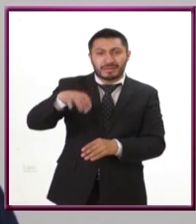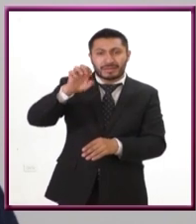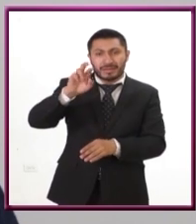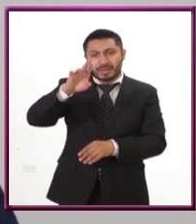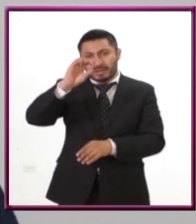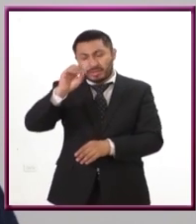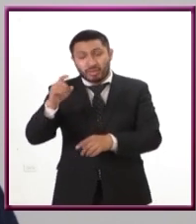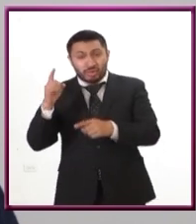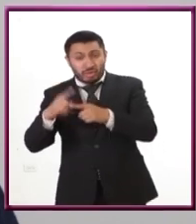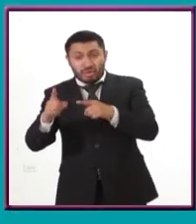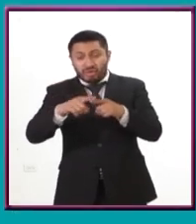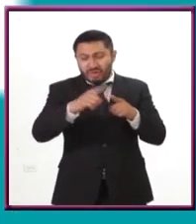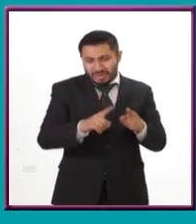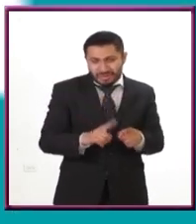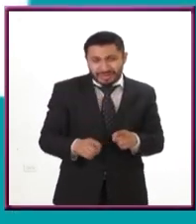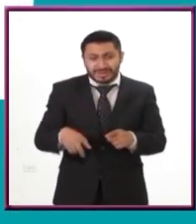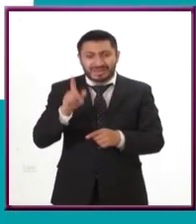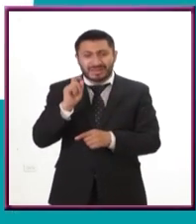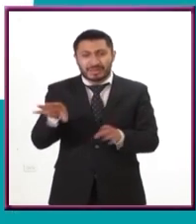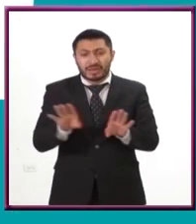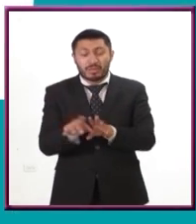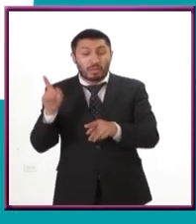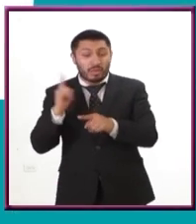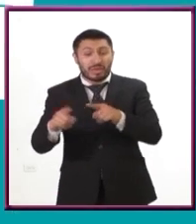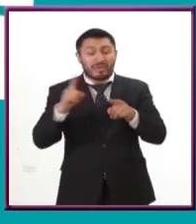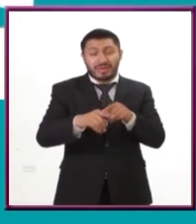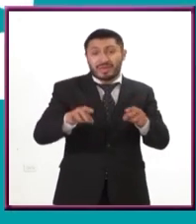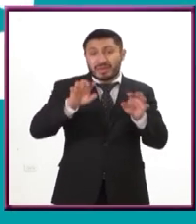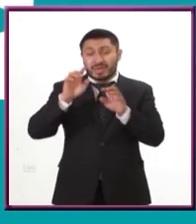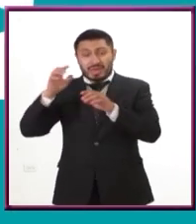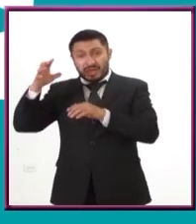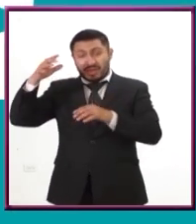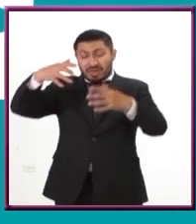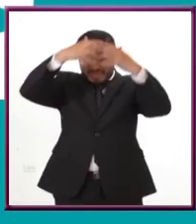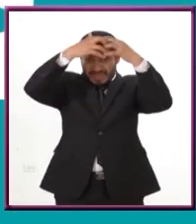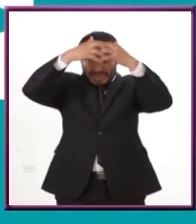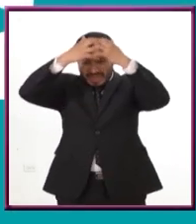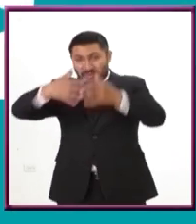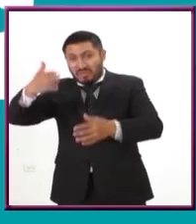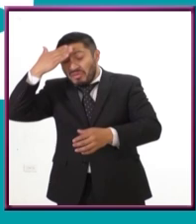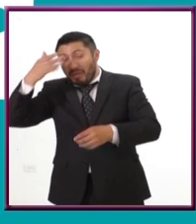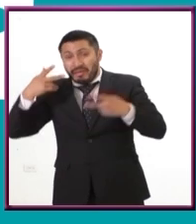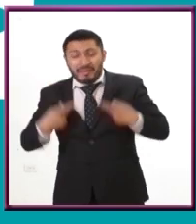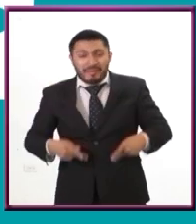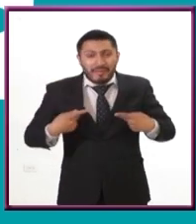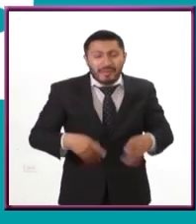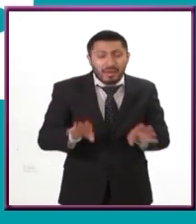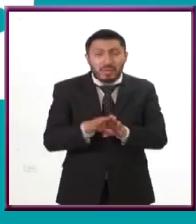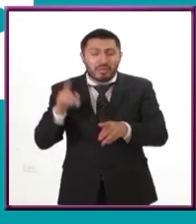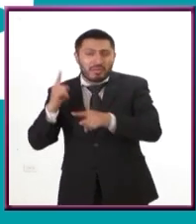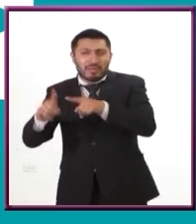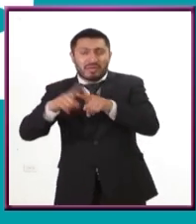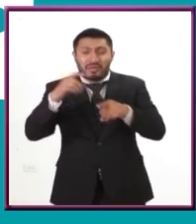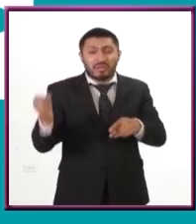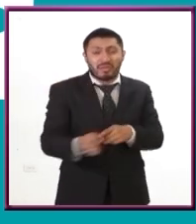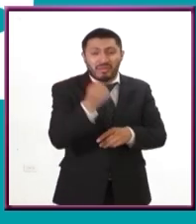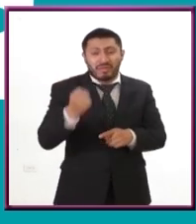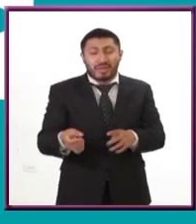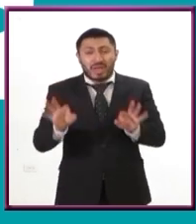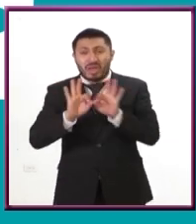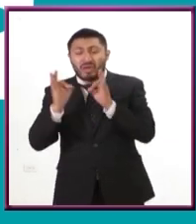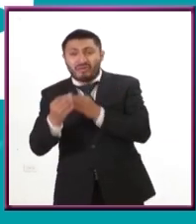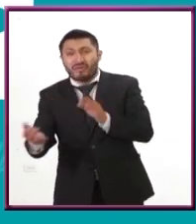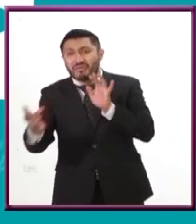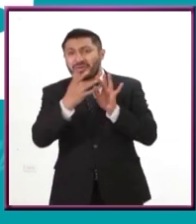de la siguiente manera. La neurodiversidad es la diversidad de cerebros y mentes humanas. Es la variación infinita de las